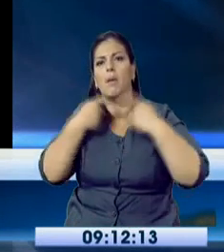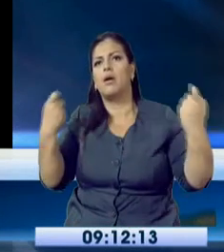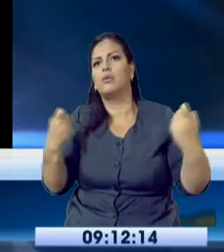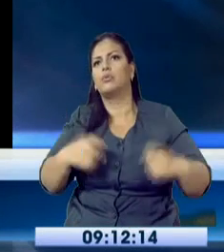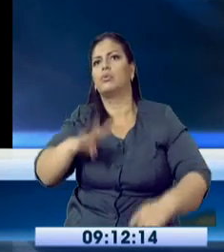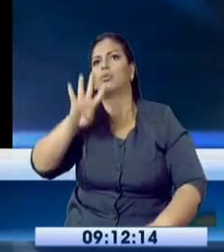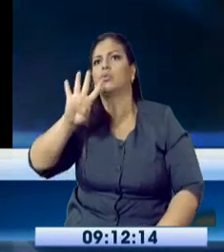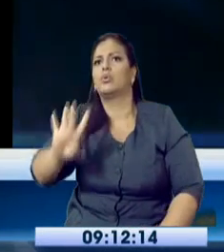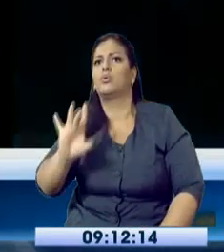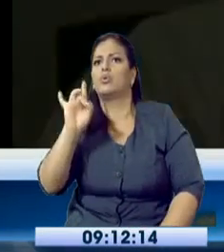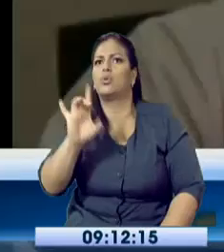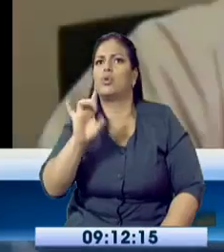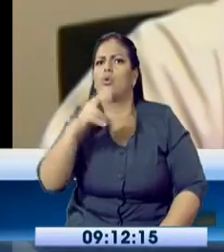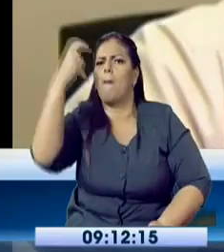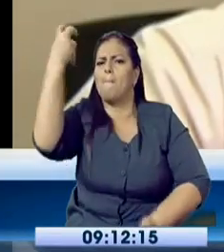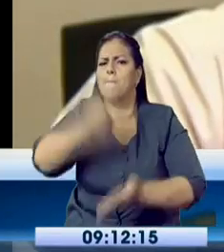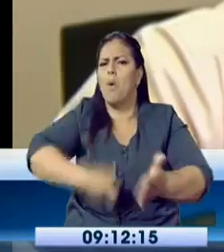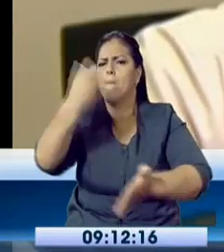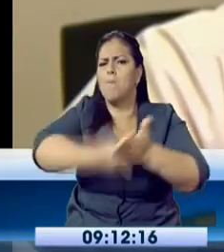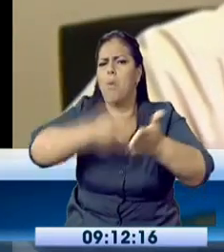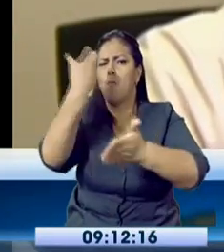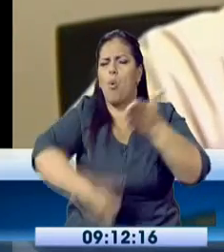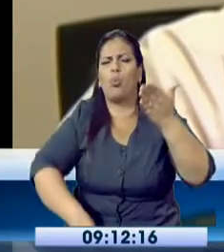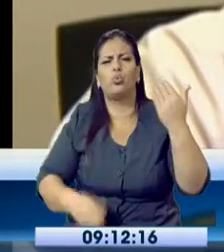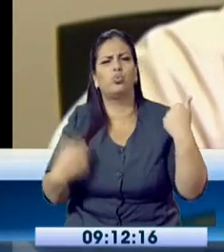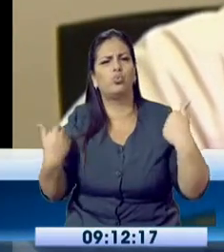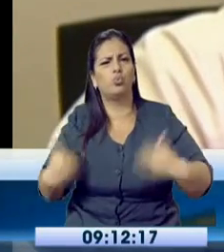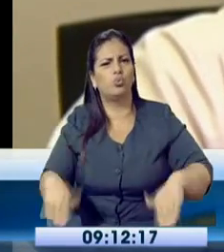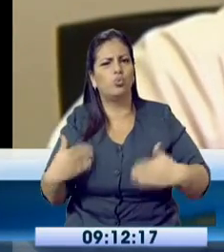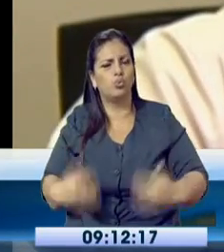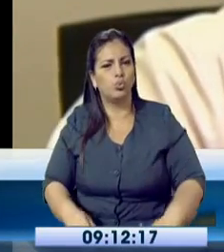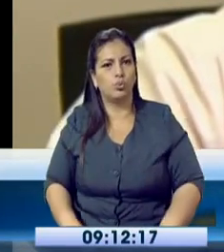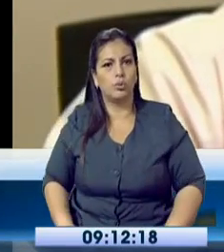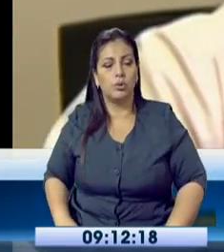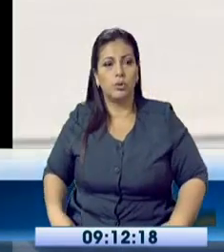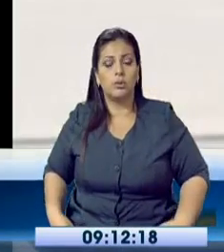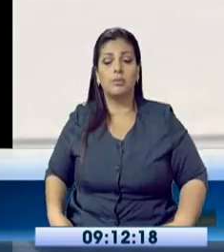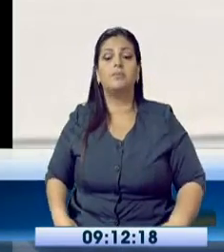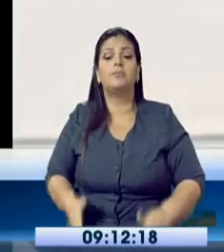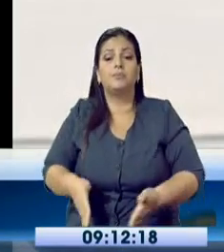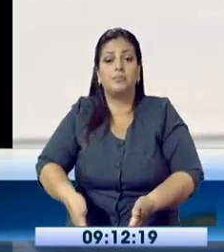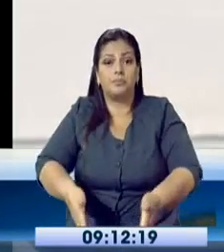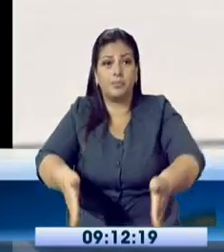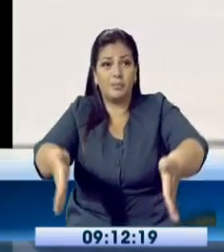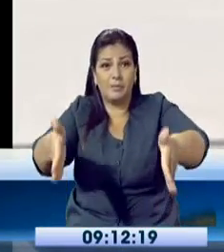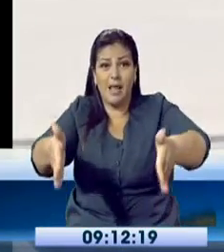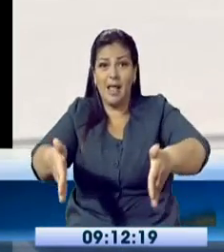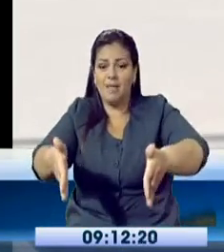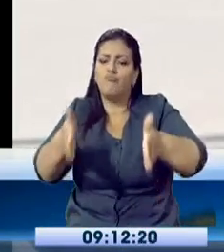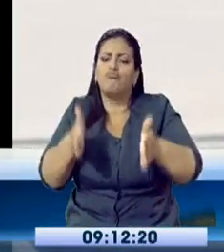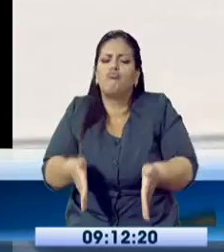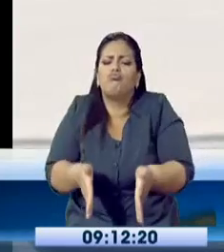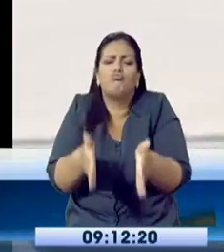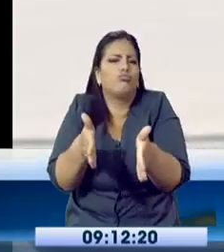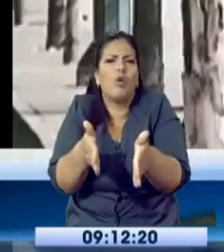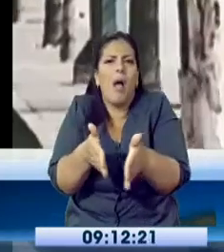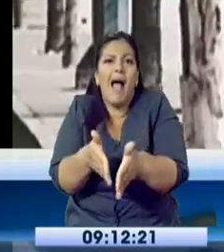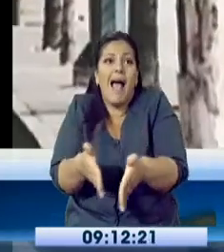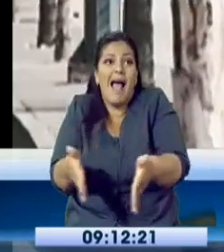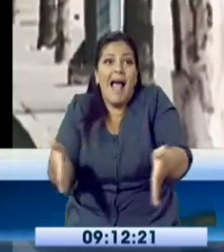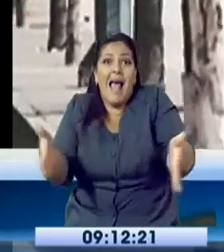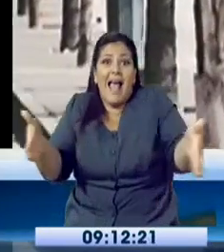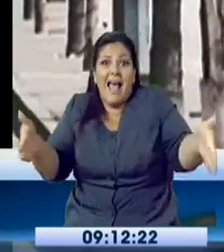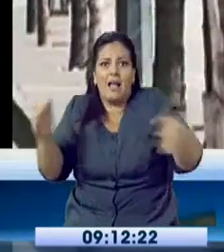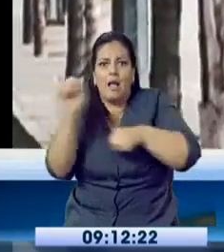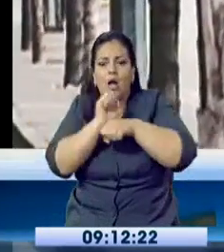488 citaciones. Mire, cuando hay una pista como la Narcisa de Jesús, que es amplia, no obstante la señalización, no